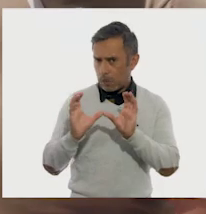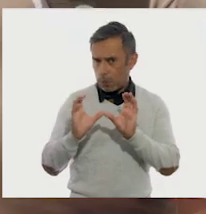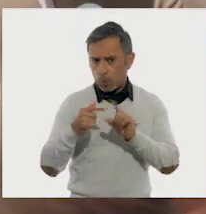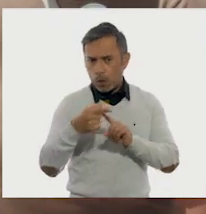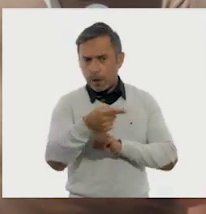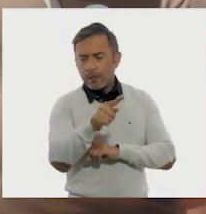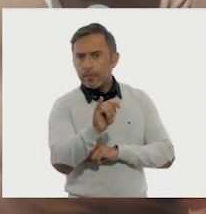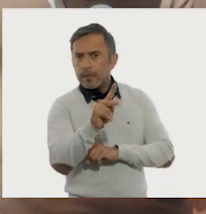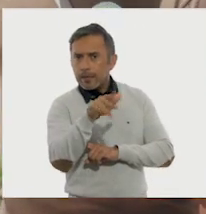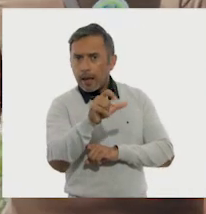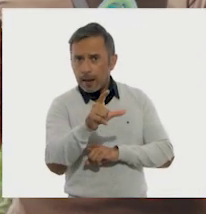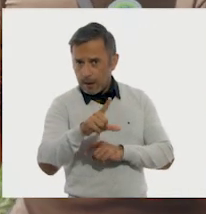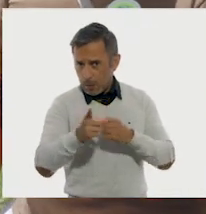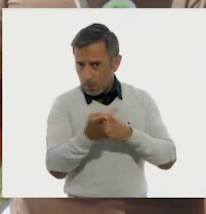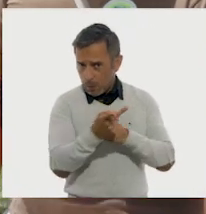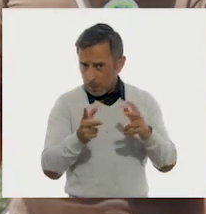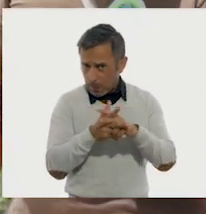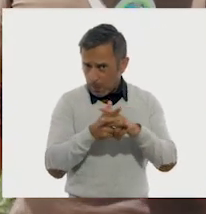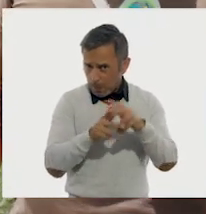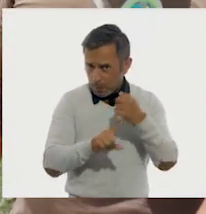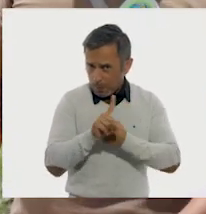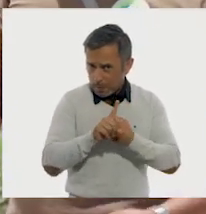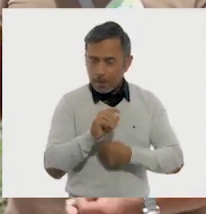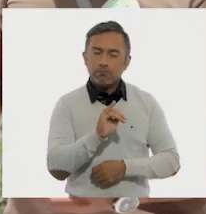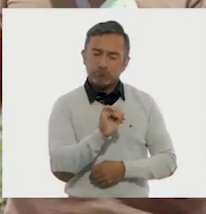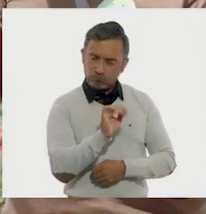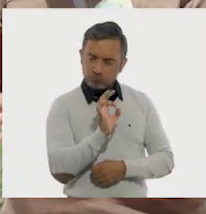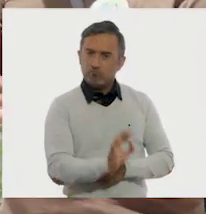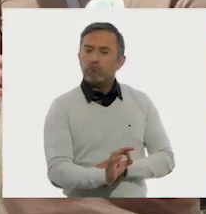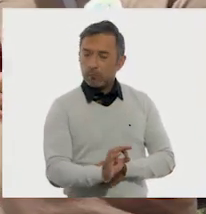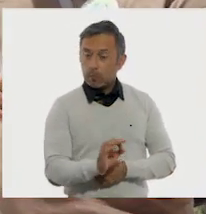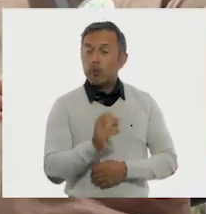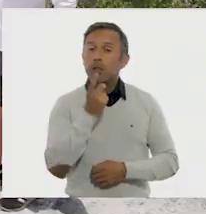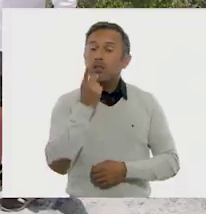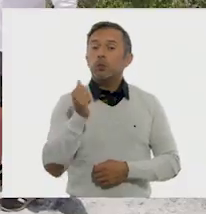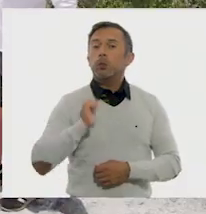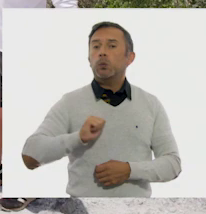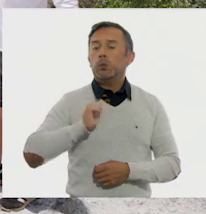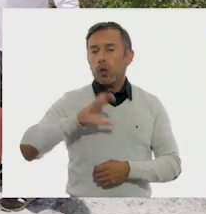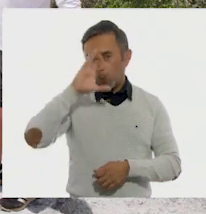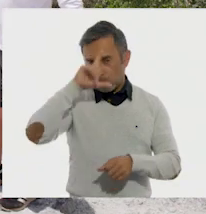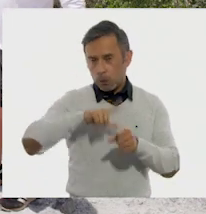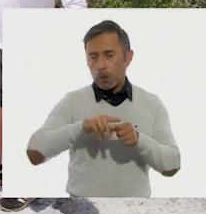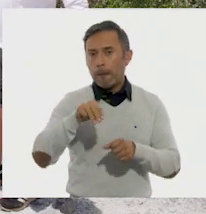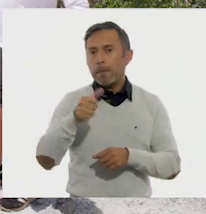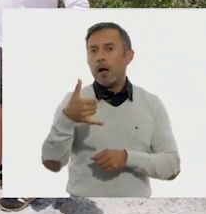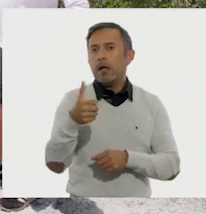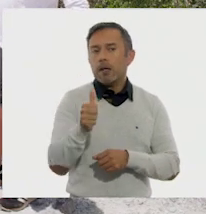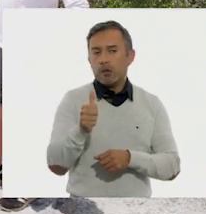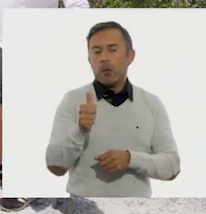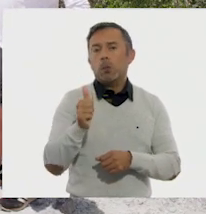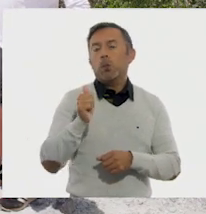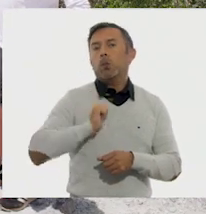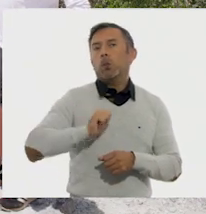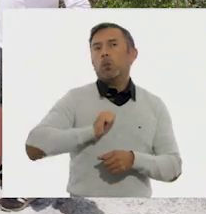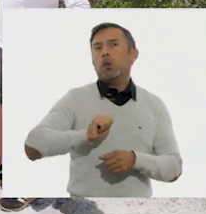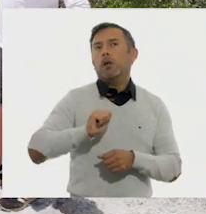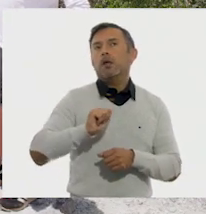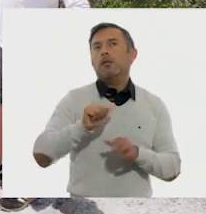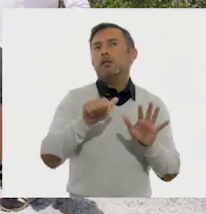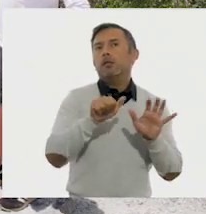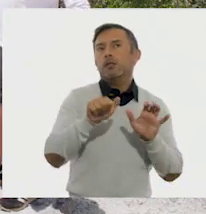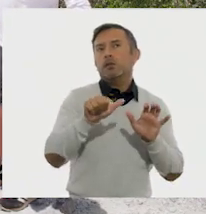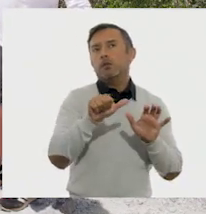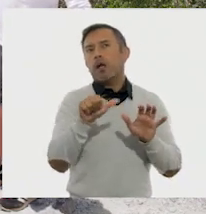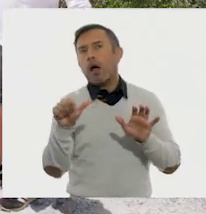o...? Definitivamente, se dice que en la cultura maya, en el clásico, entre el 600 al 900,